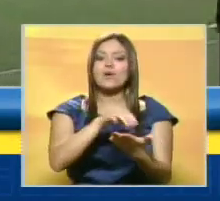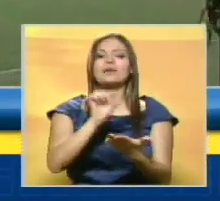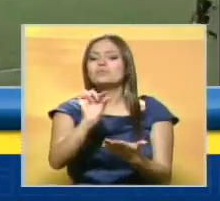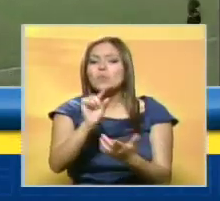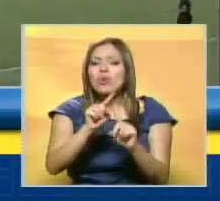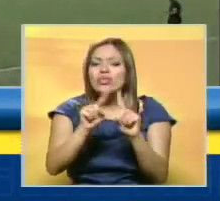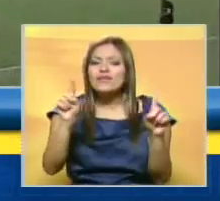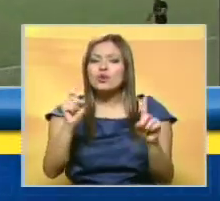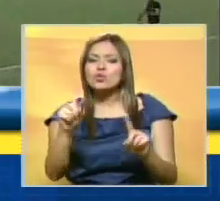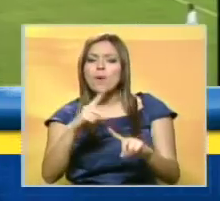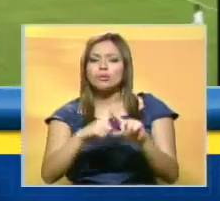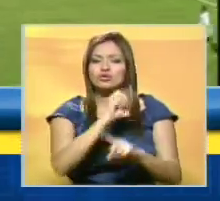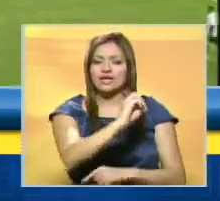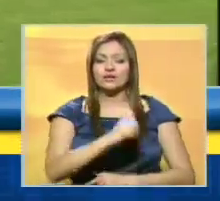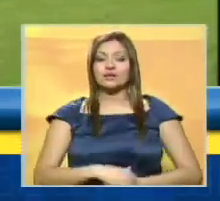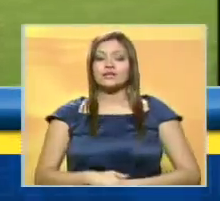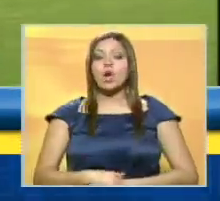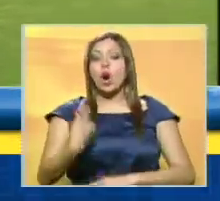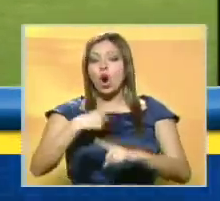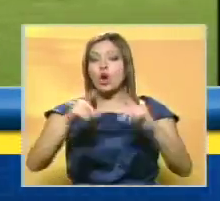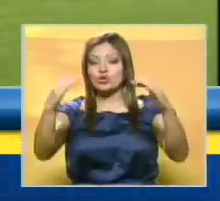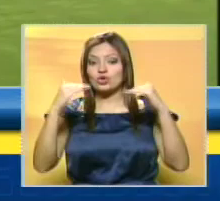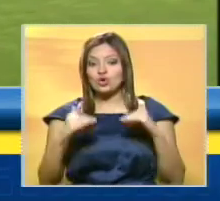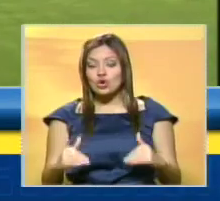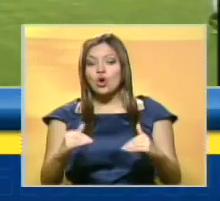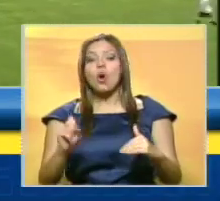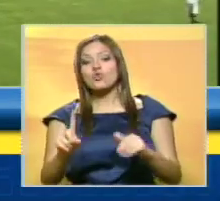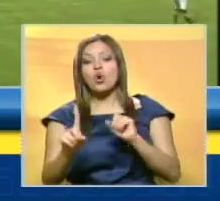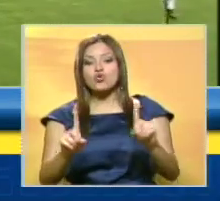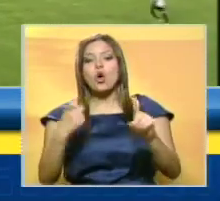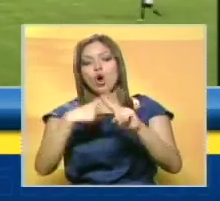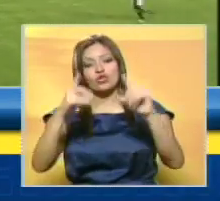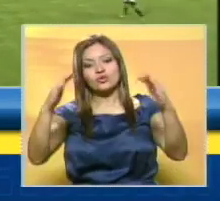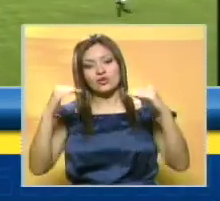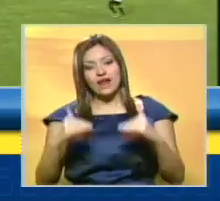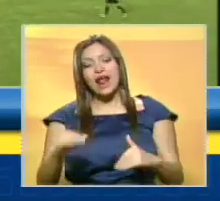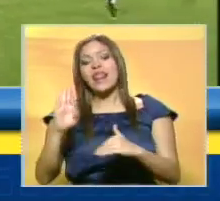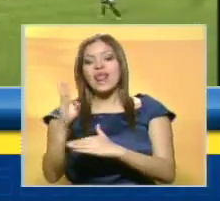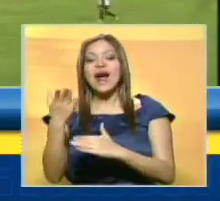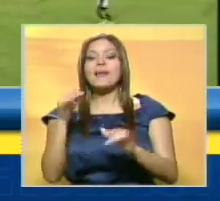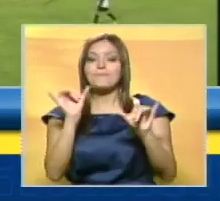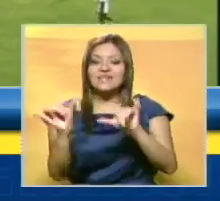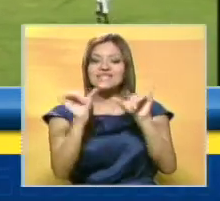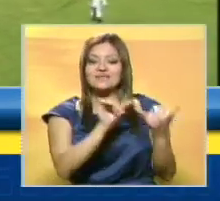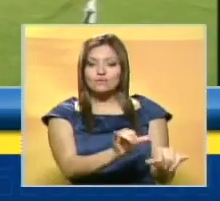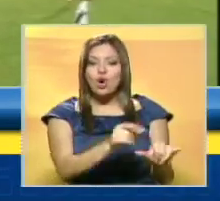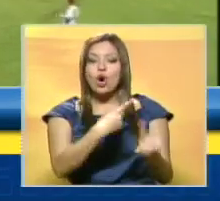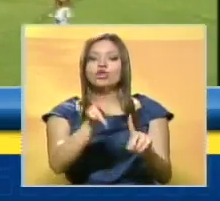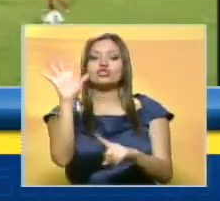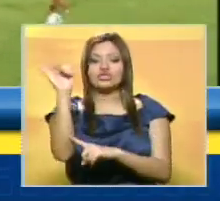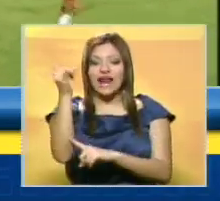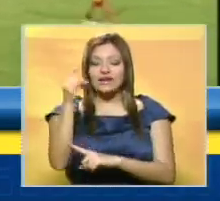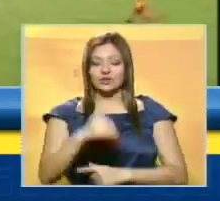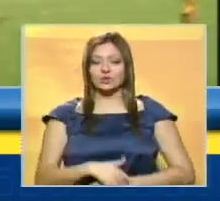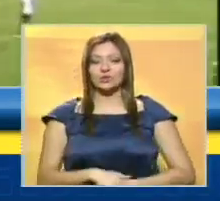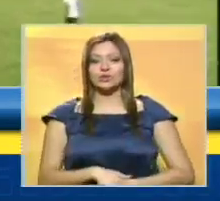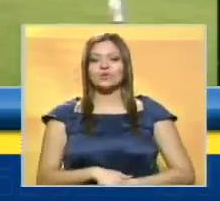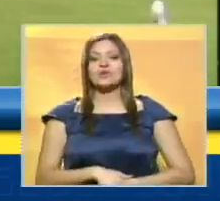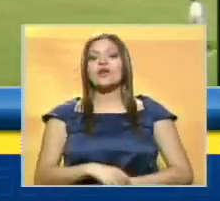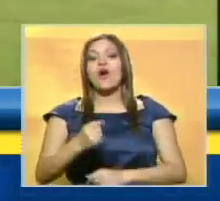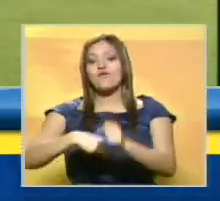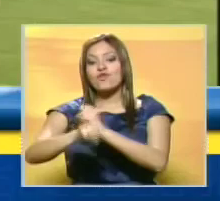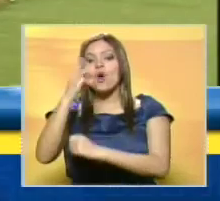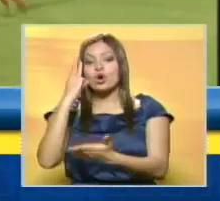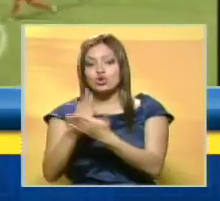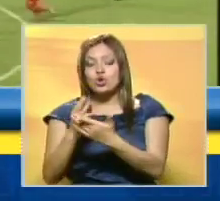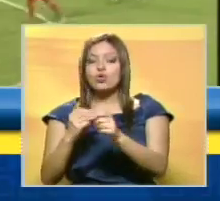diferencia. Sepan también que Llaneros empató 1 con el Deportivo La Guaira y Deportivo Lara pactó por el mismo marcador con Yaracuyanos. El encuentro entre el Caracas Fútbol